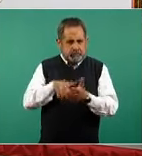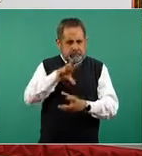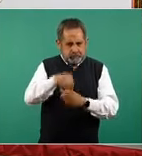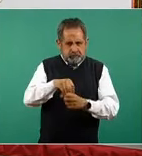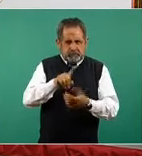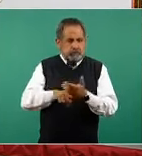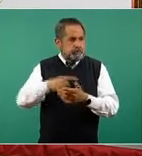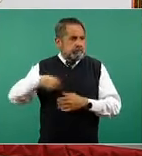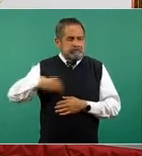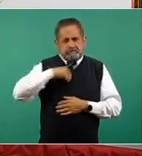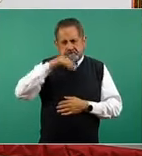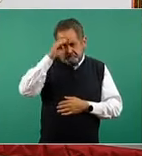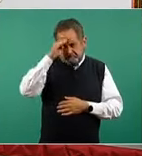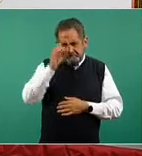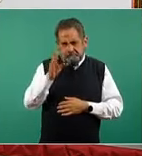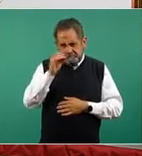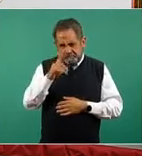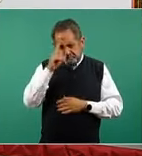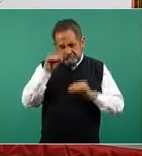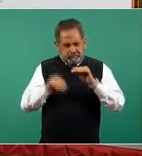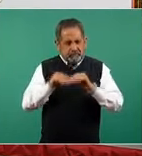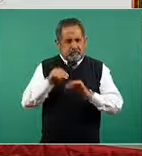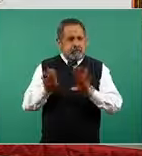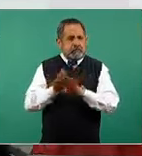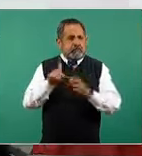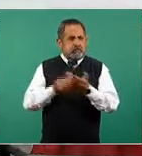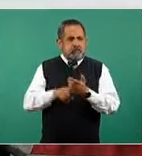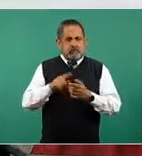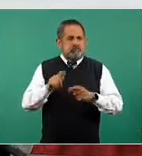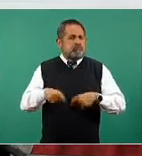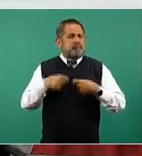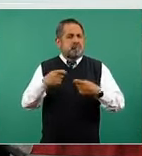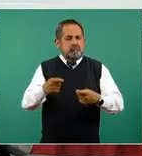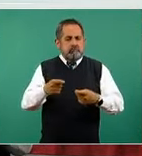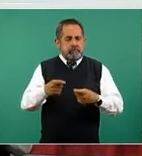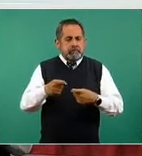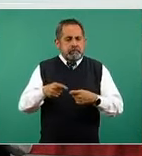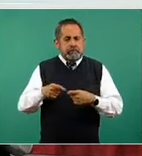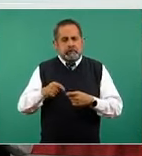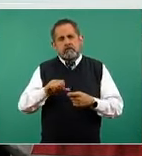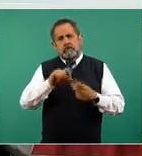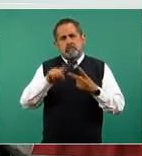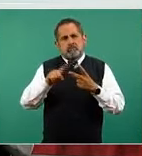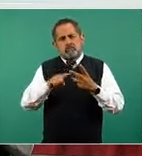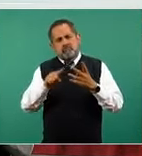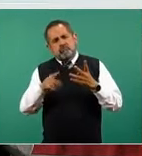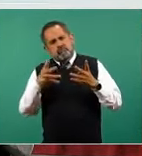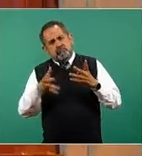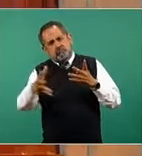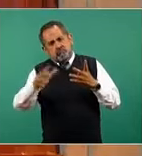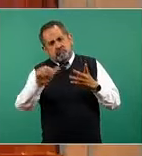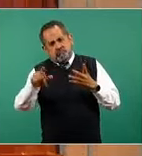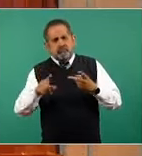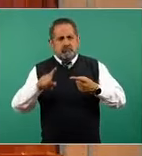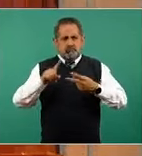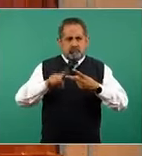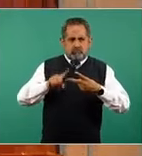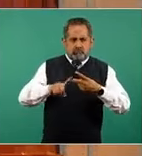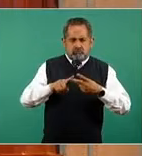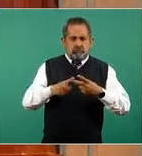sido considerados para efectos de etapas posteriores, pero que sin embargo se